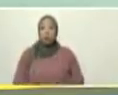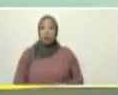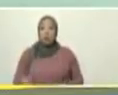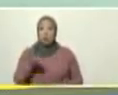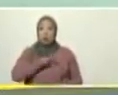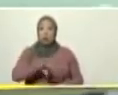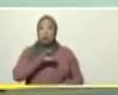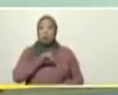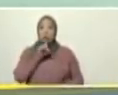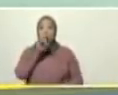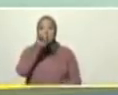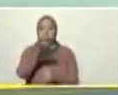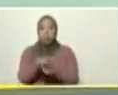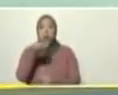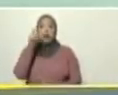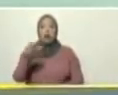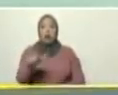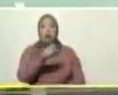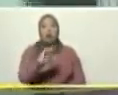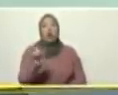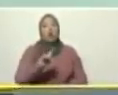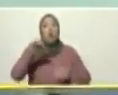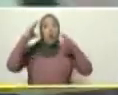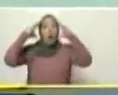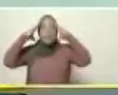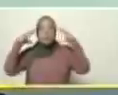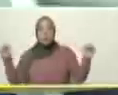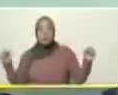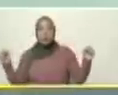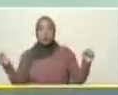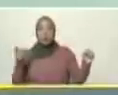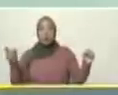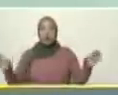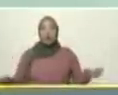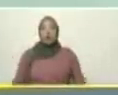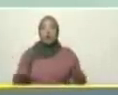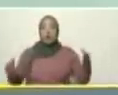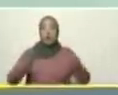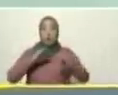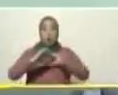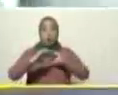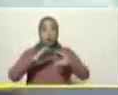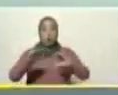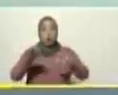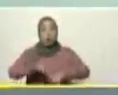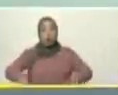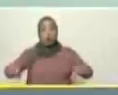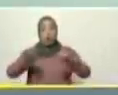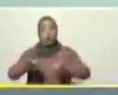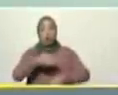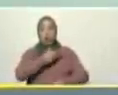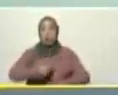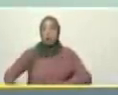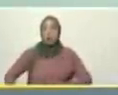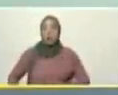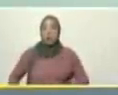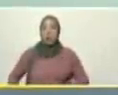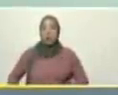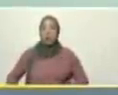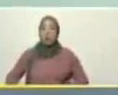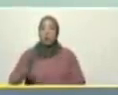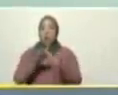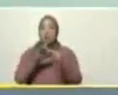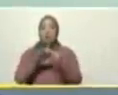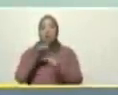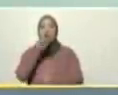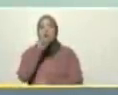silenciar, no buscar la diplomacia y alimentar en los medios de comunicación barbaridades. Presidente, lo contaba también